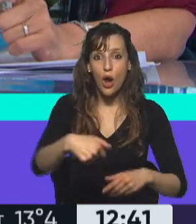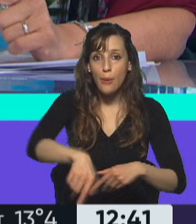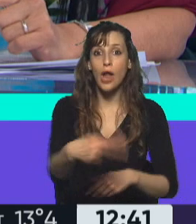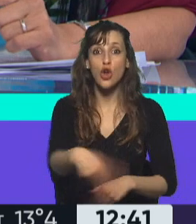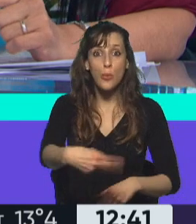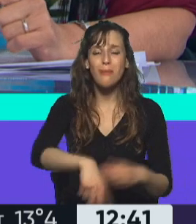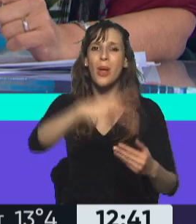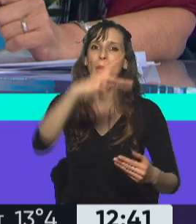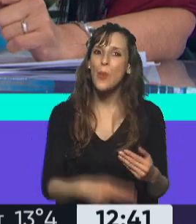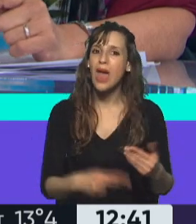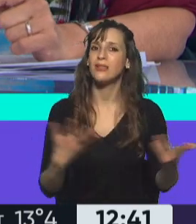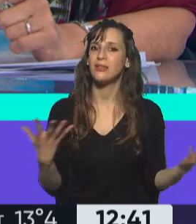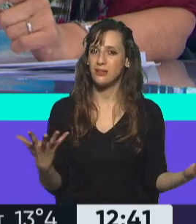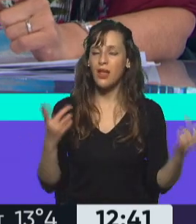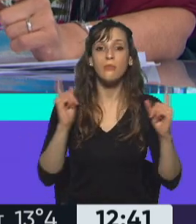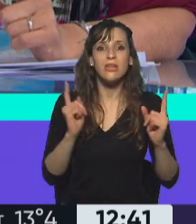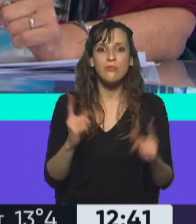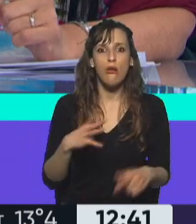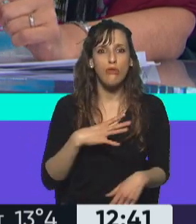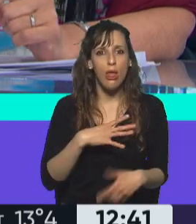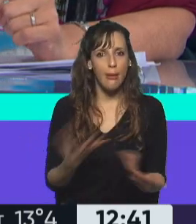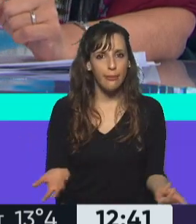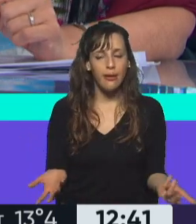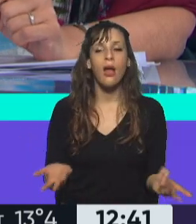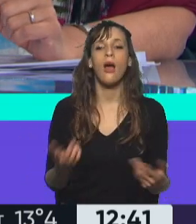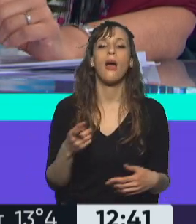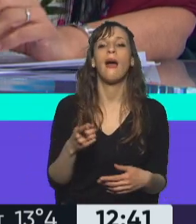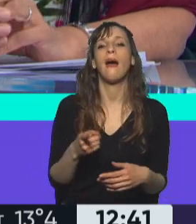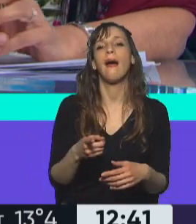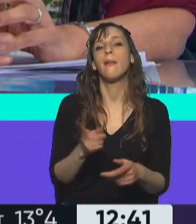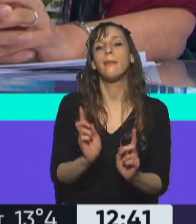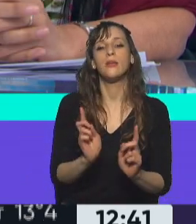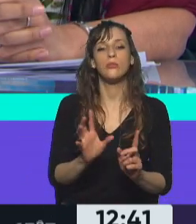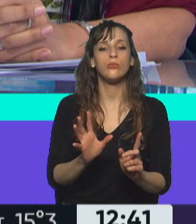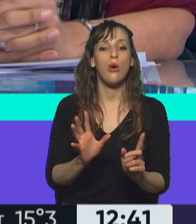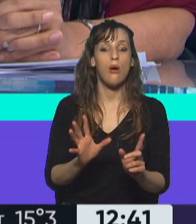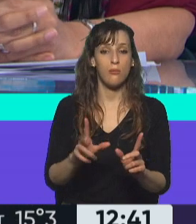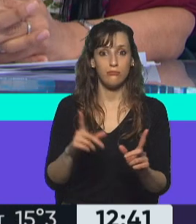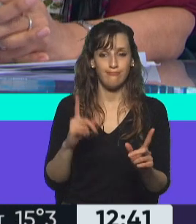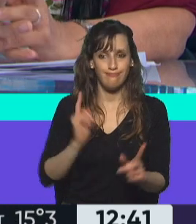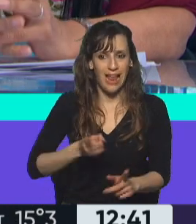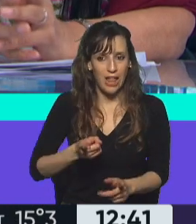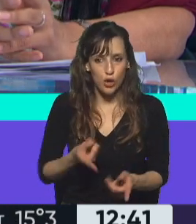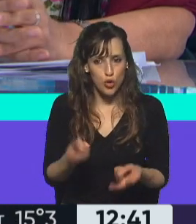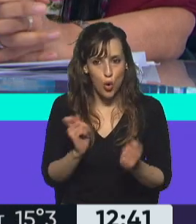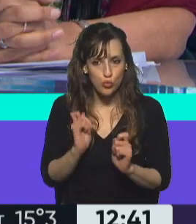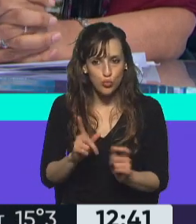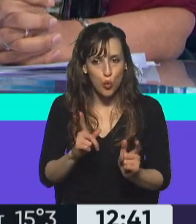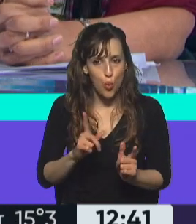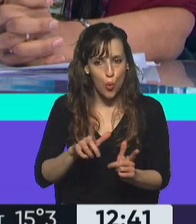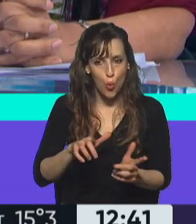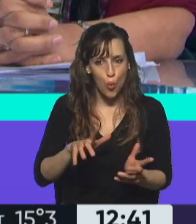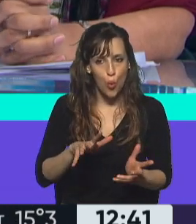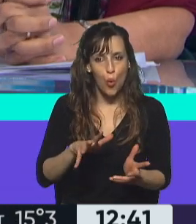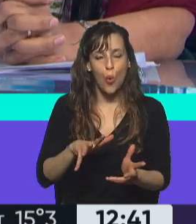y aún restan esos relevamientos y que se siga suspendiendo porque están en verdadero peligro inminente, muchas de ellas, de